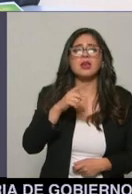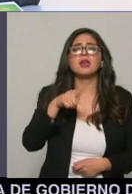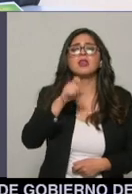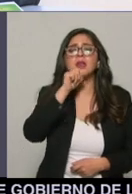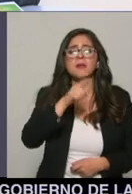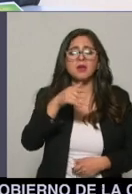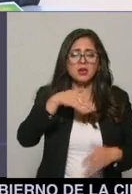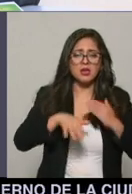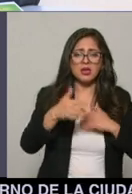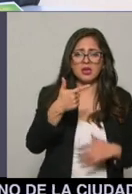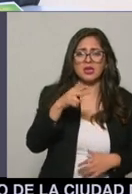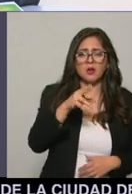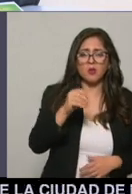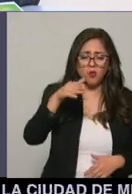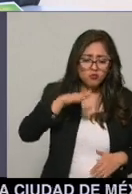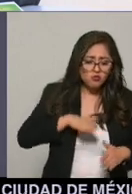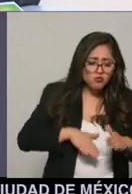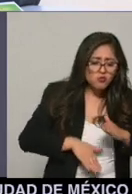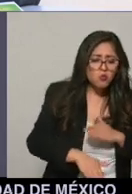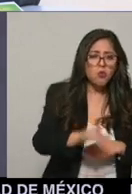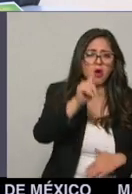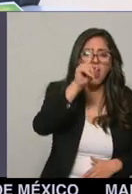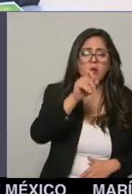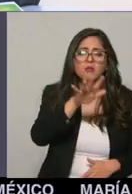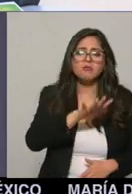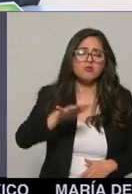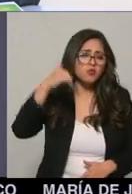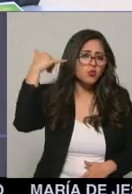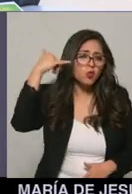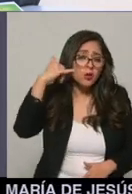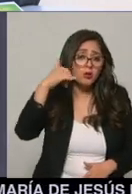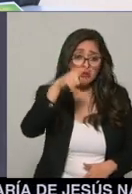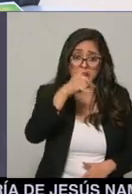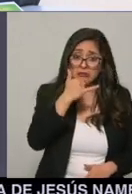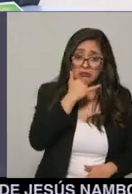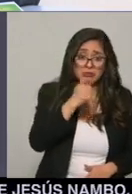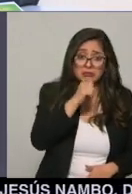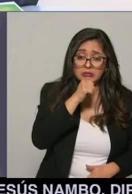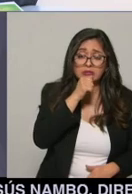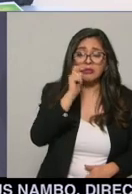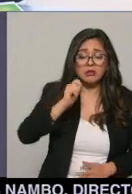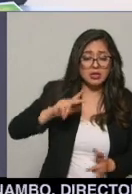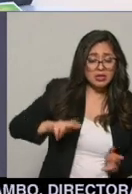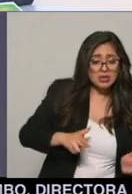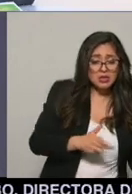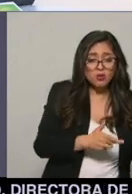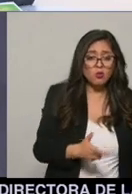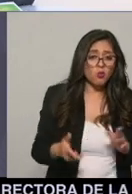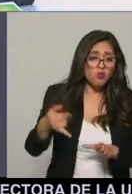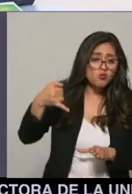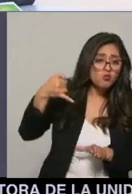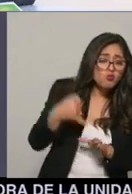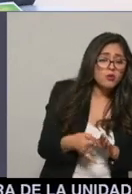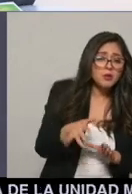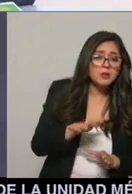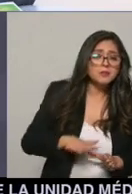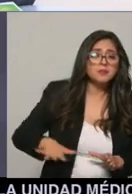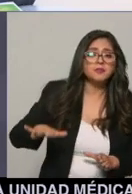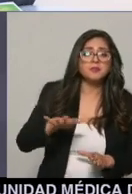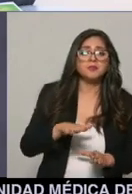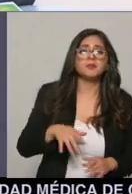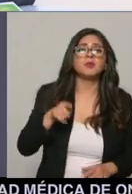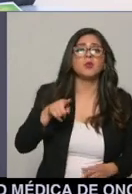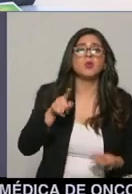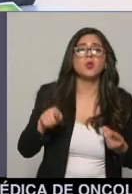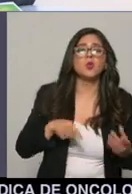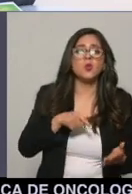mundo subterráneo de la península de Yucatán. Quienes no conozcan los ríos subterráneos y esta zona de la capital,